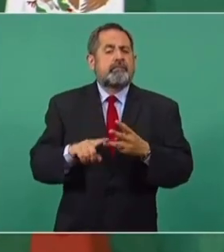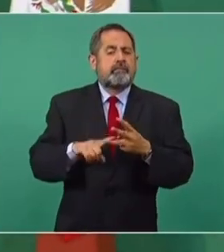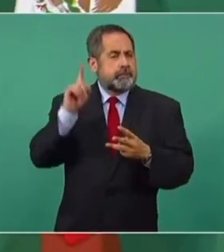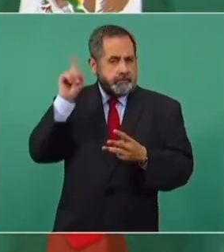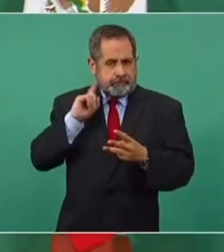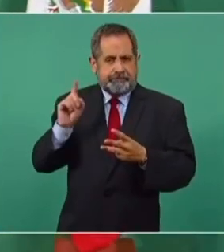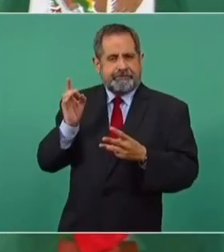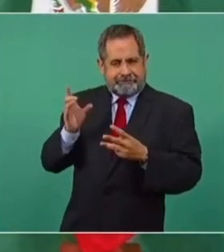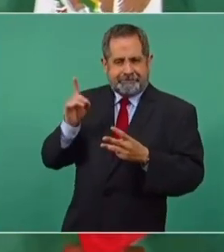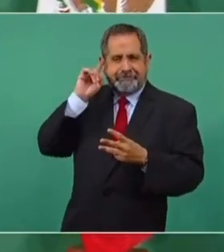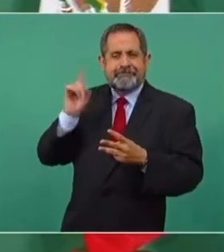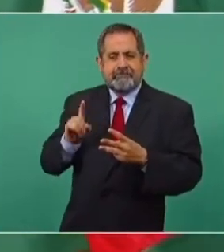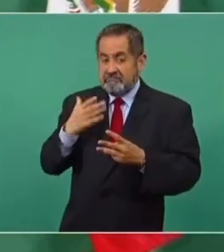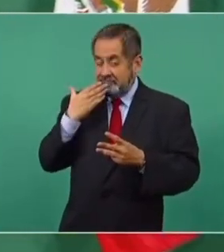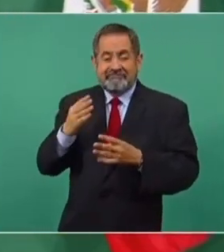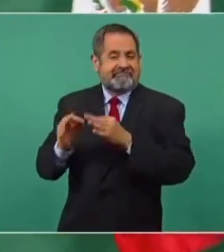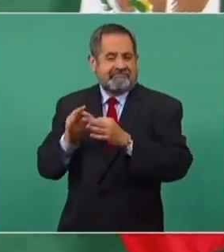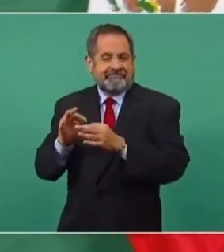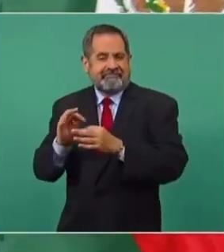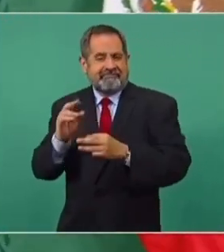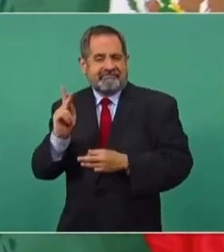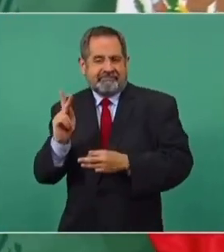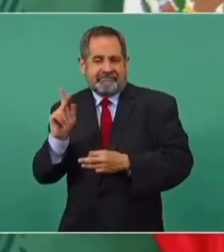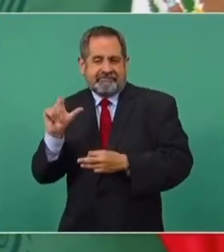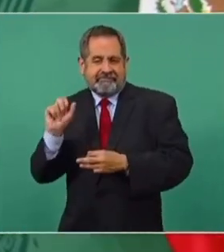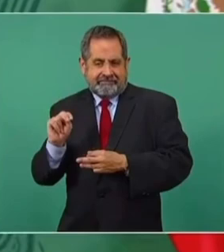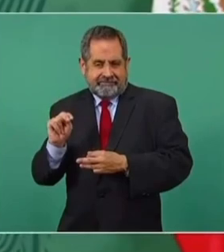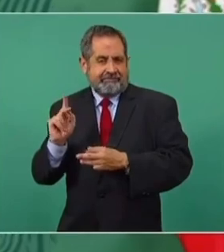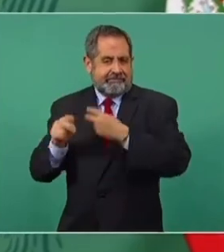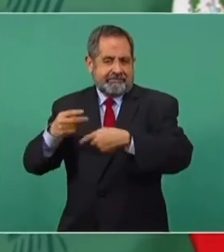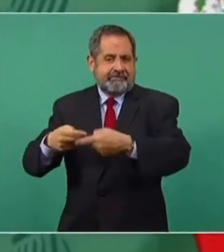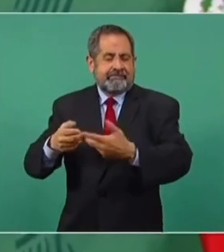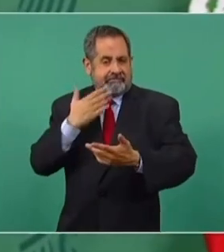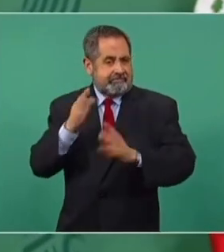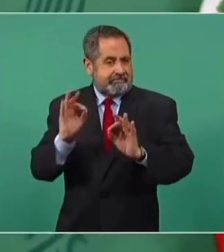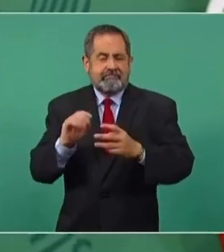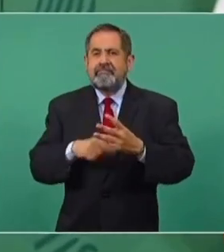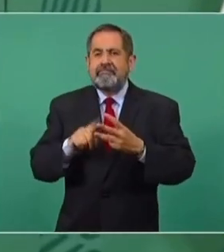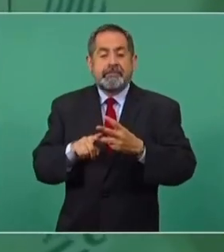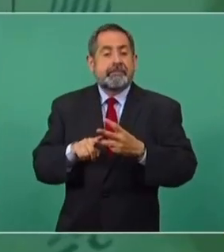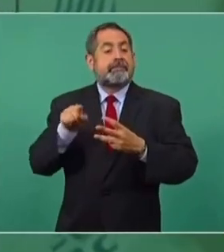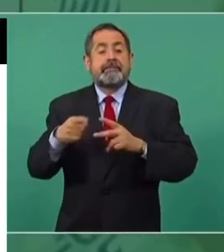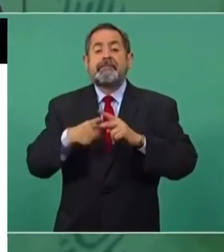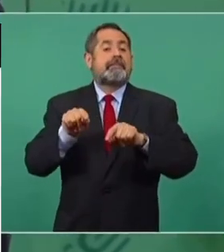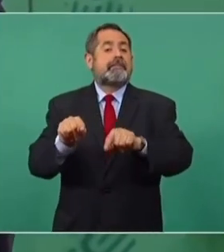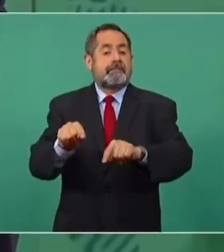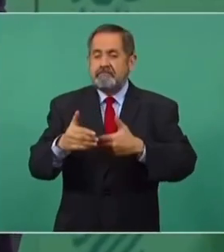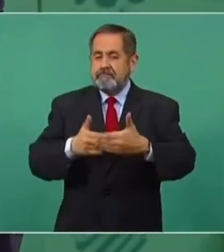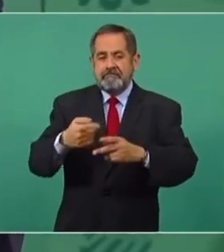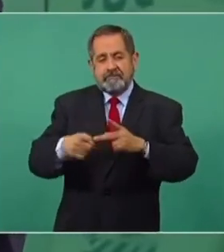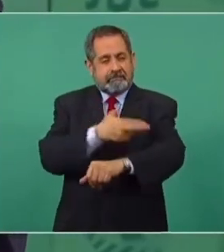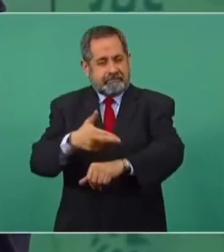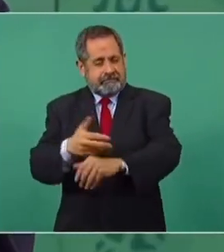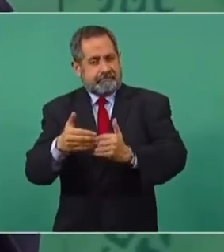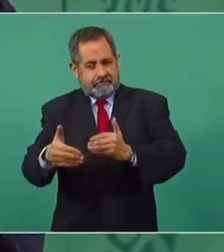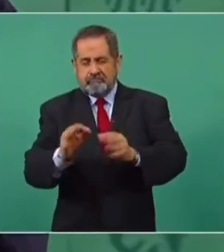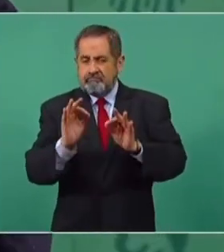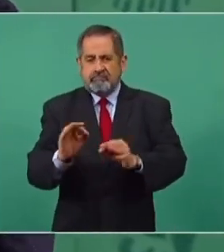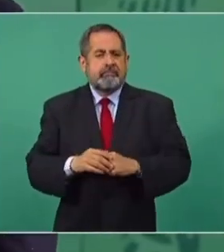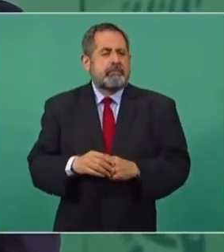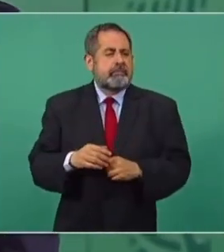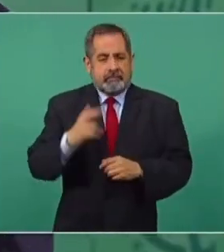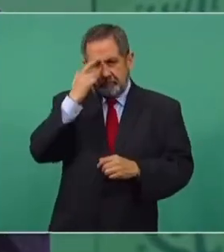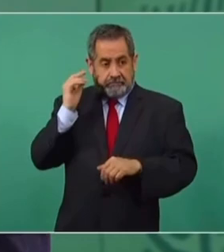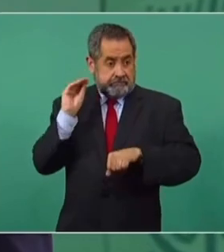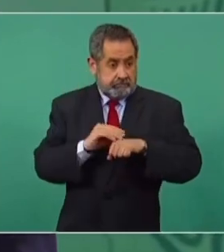Ya estuvimos en Zacatecas, que va bien el plan, que se instrumentó, que se echó a andar, se puso en práctica